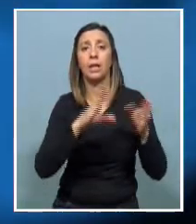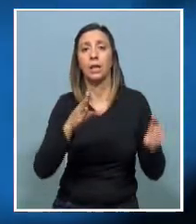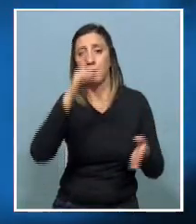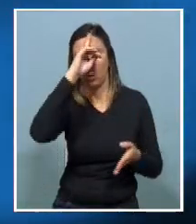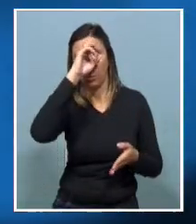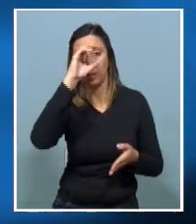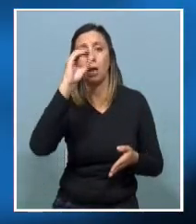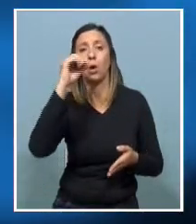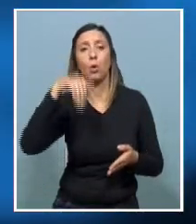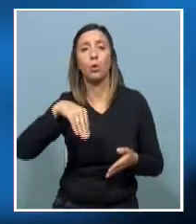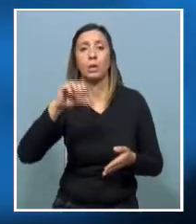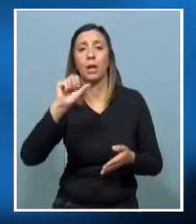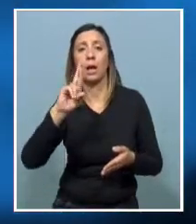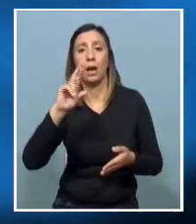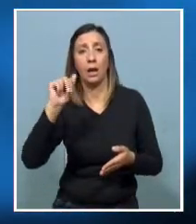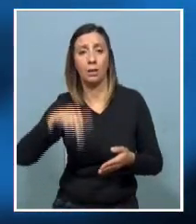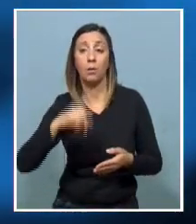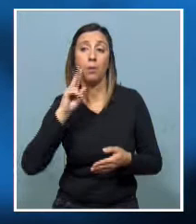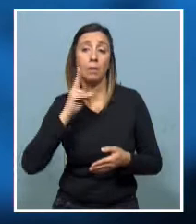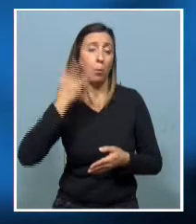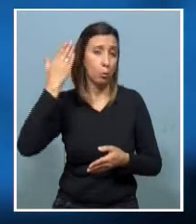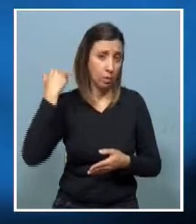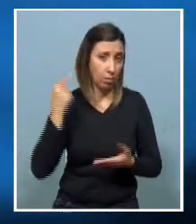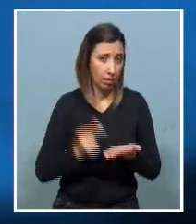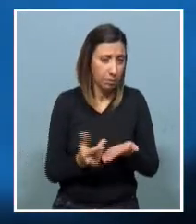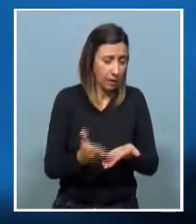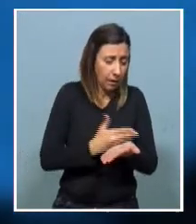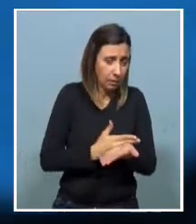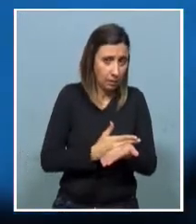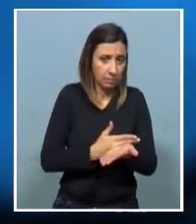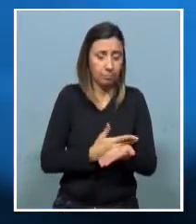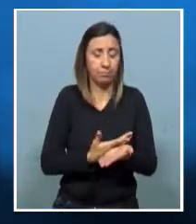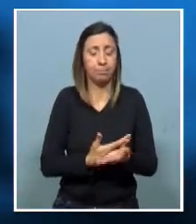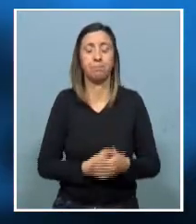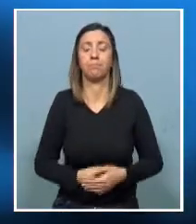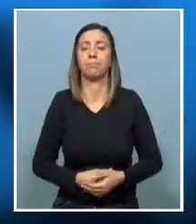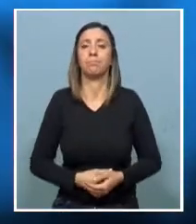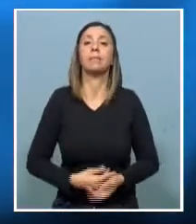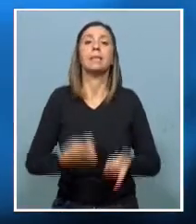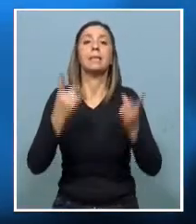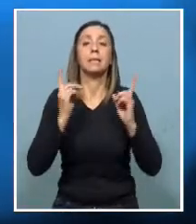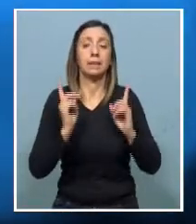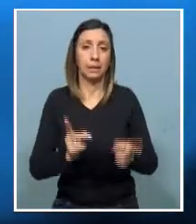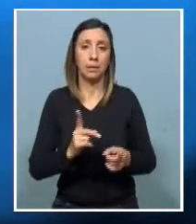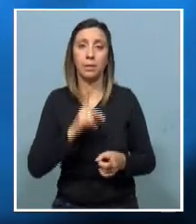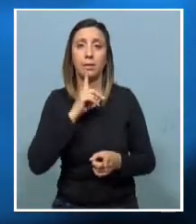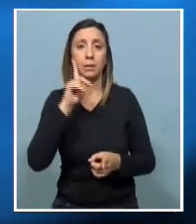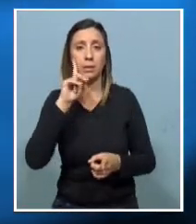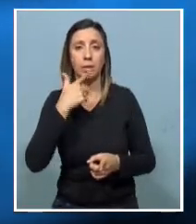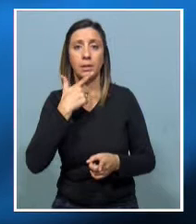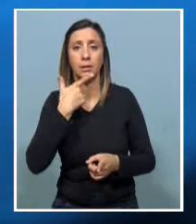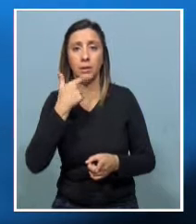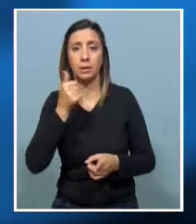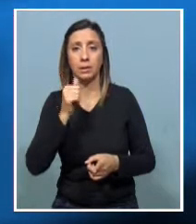como lo vimos en el bloque anterior. Lo mismo va a ocurrir sobre lo que es